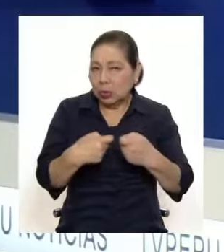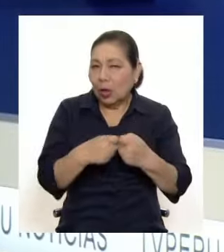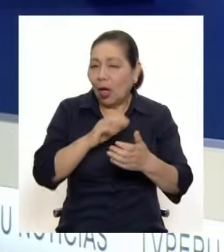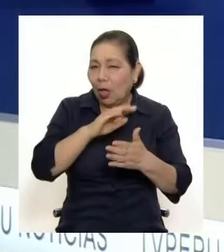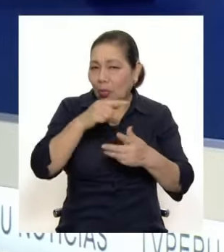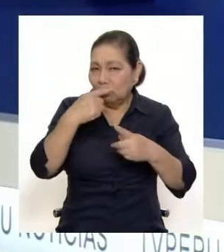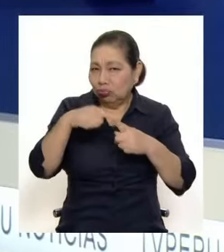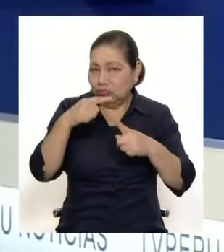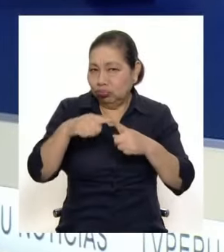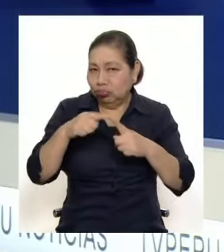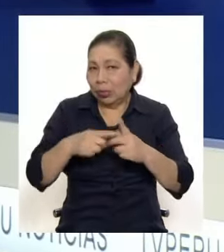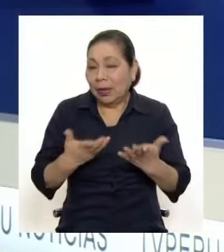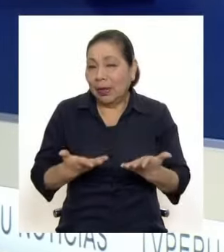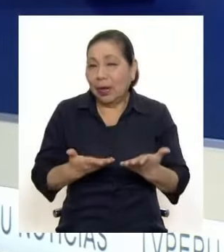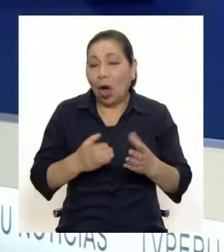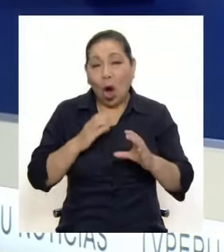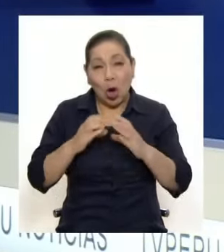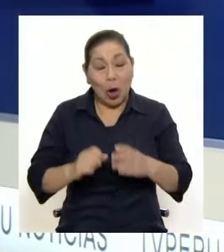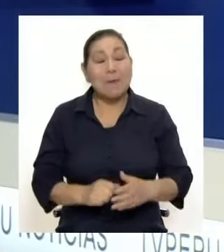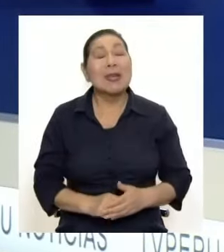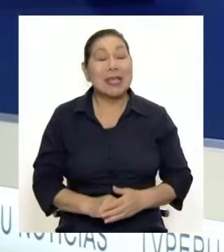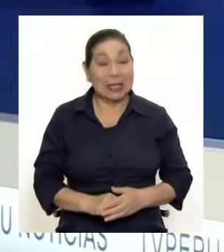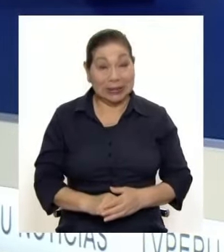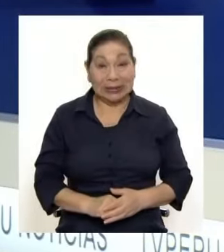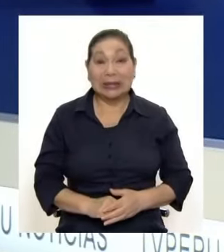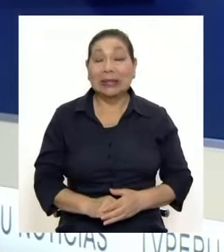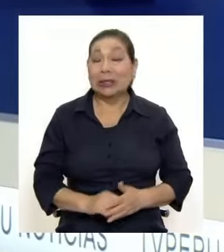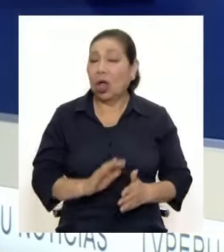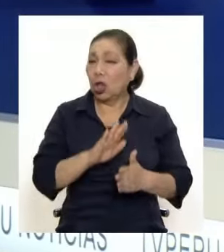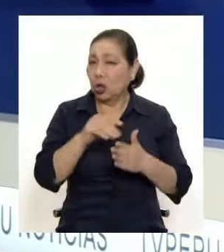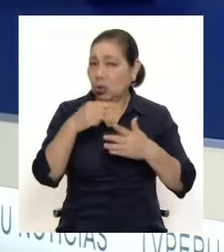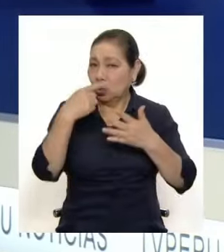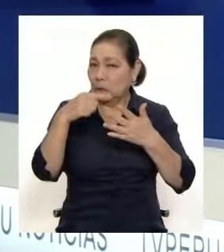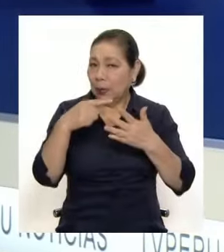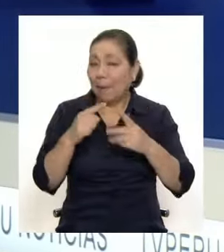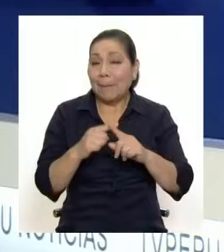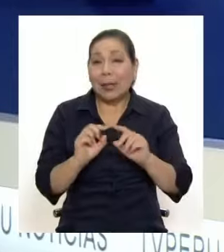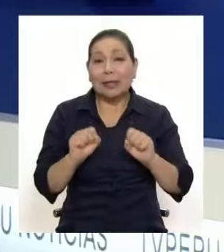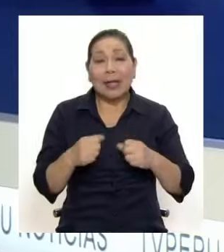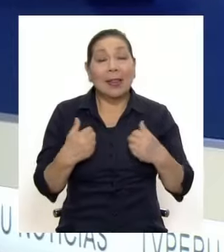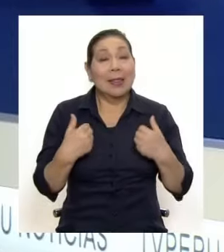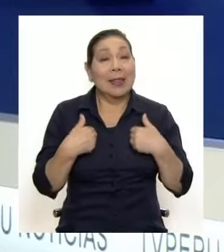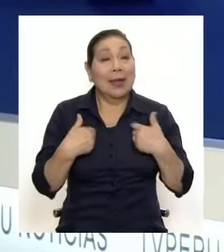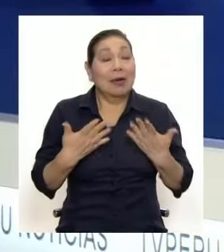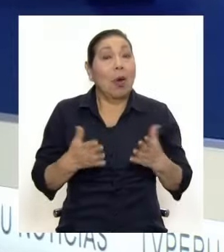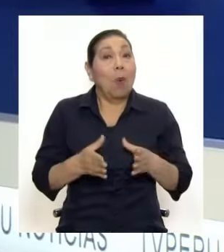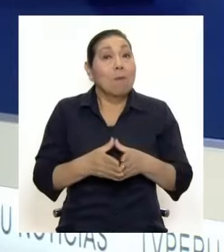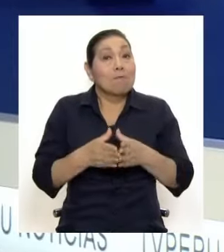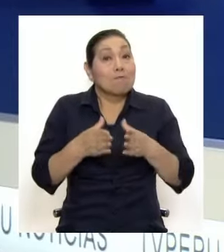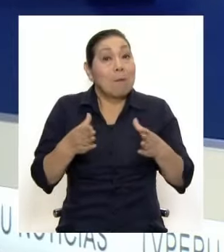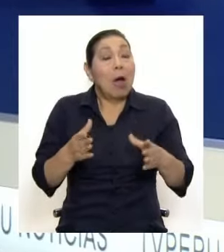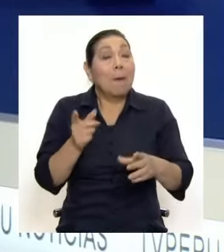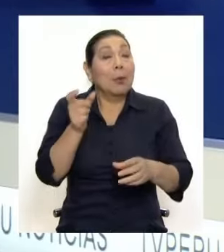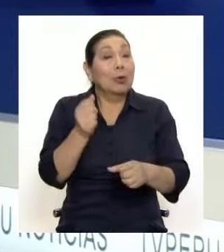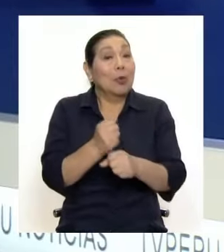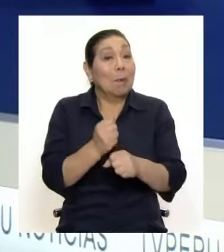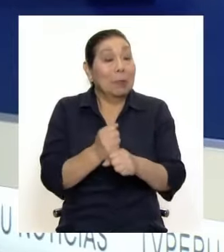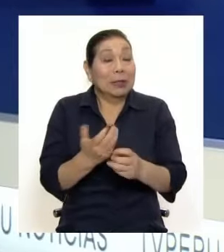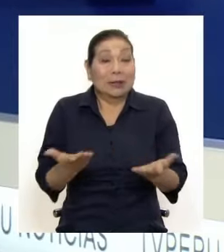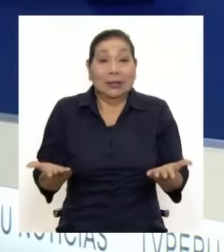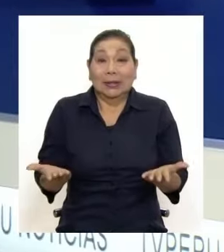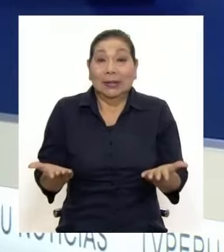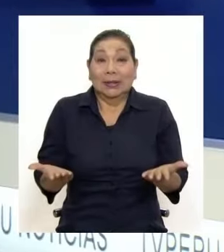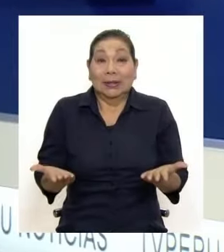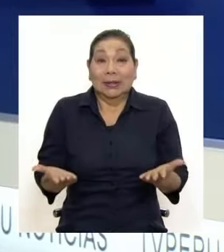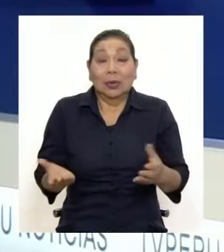todas esas empresas tienen trabajadores peruanos esas empresas tienen gran mayoría de trabajadores peruanos los